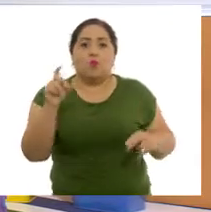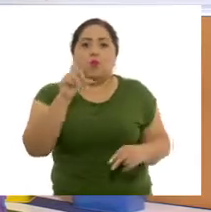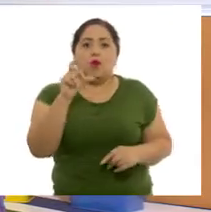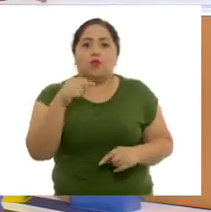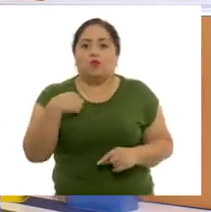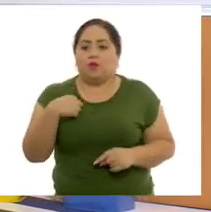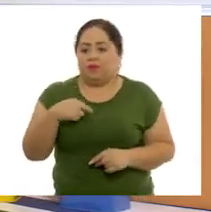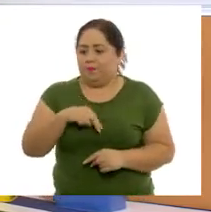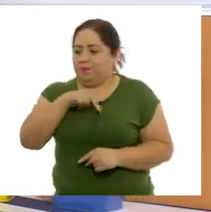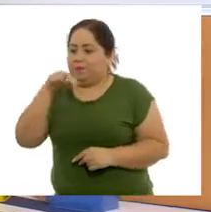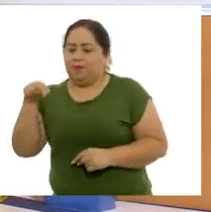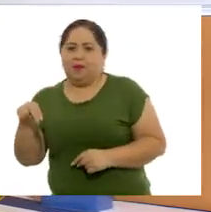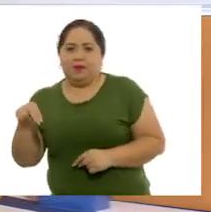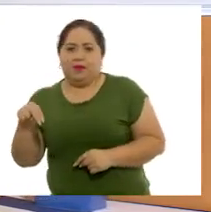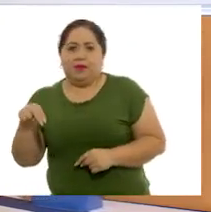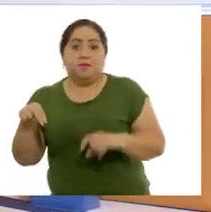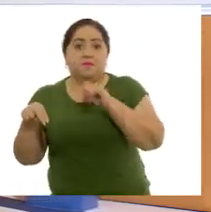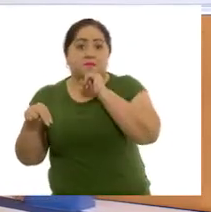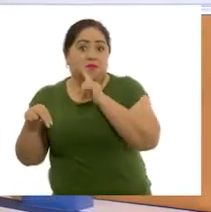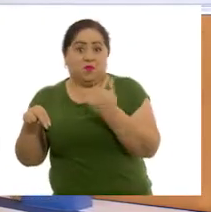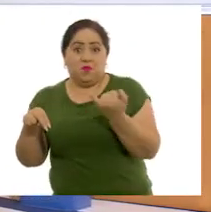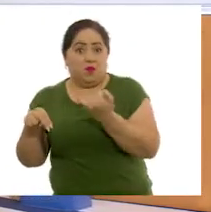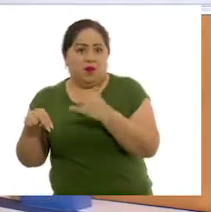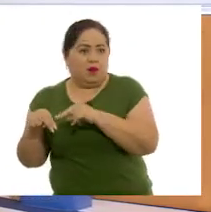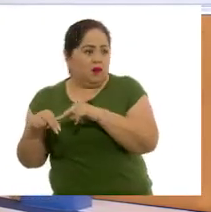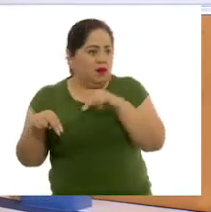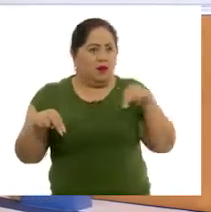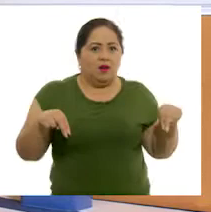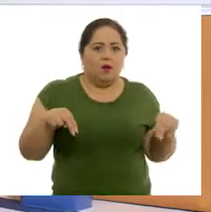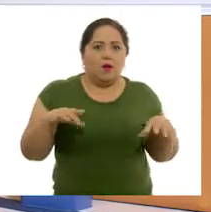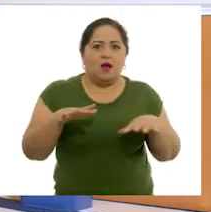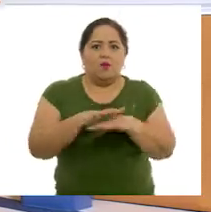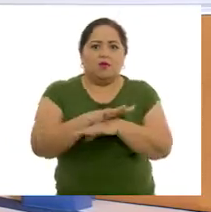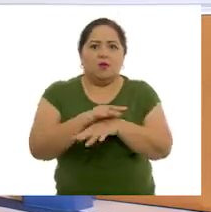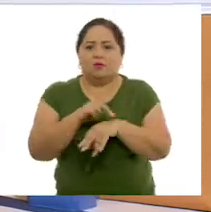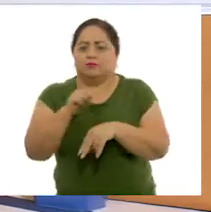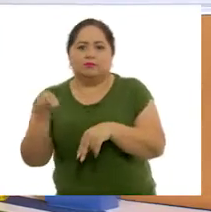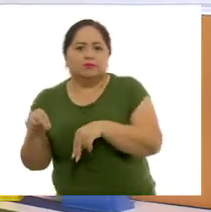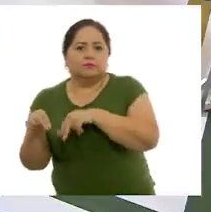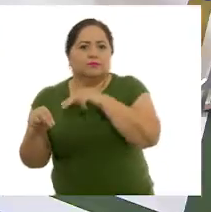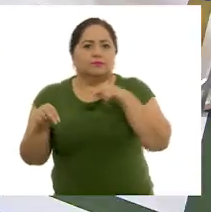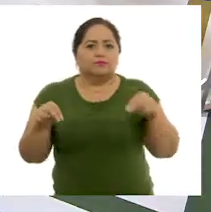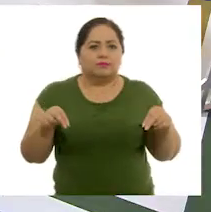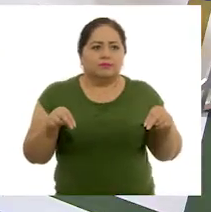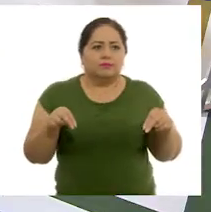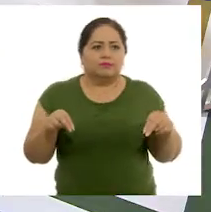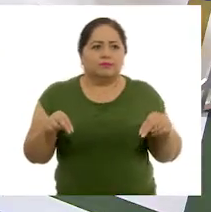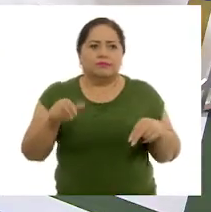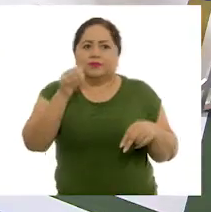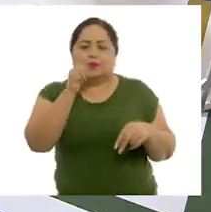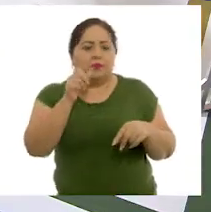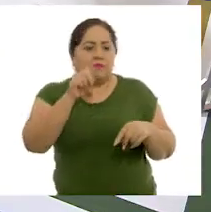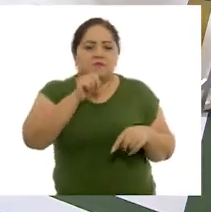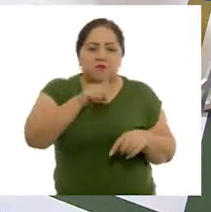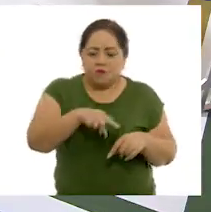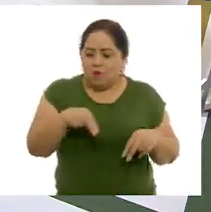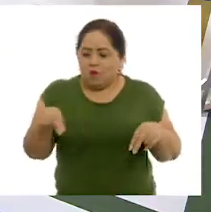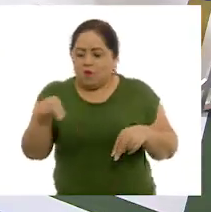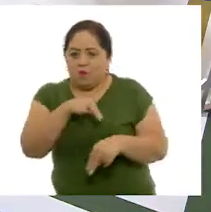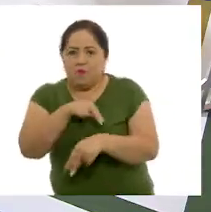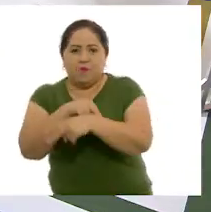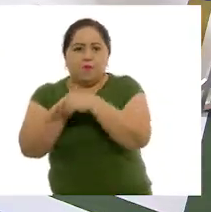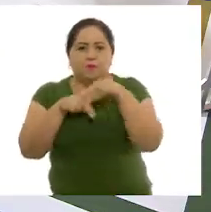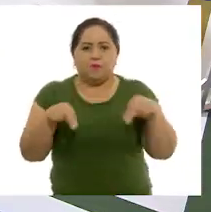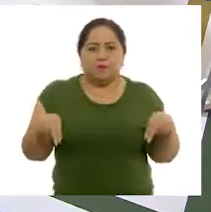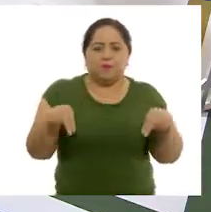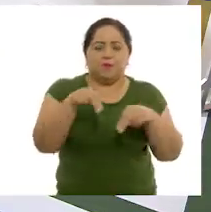paso de este lado y de la misma posición cambiamos de lugar y nos pasamos al otro lado, manteniendo siempre la misma y ya